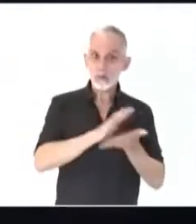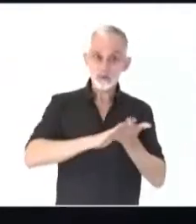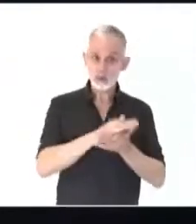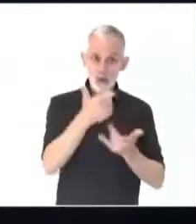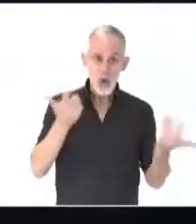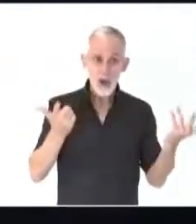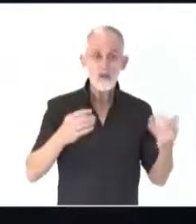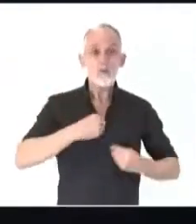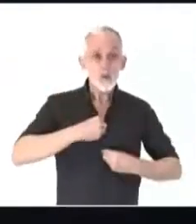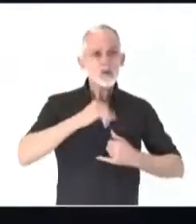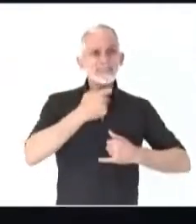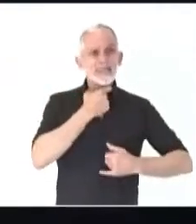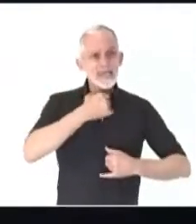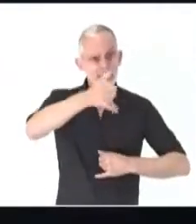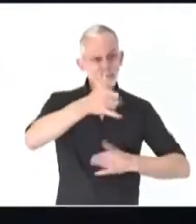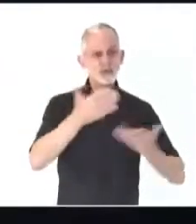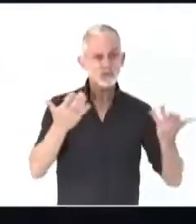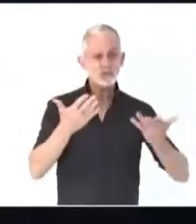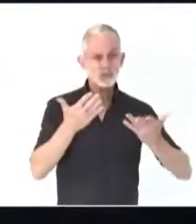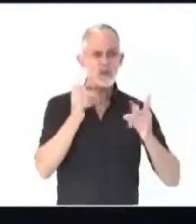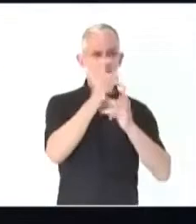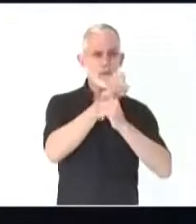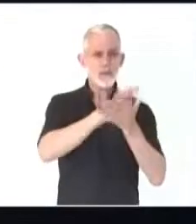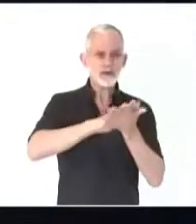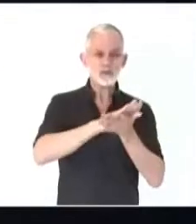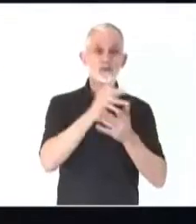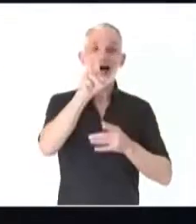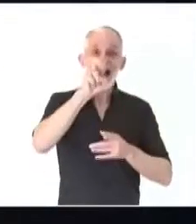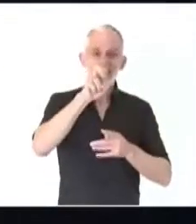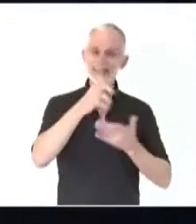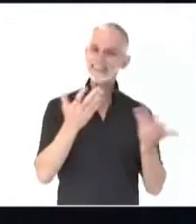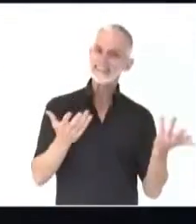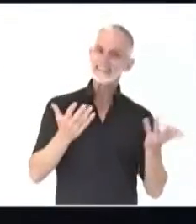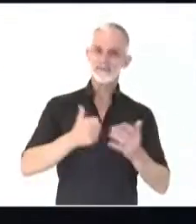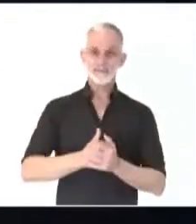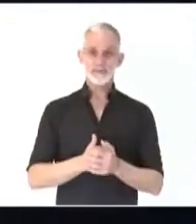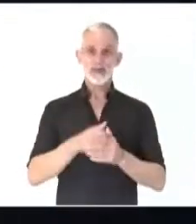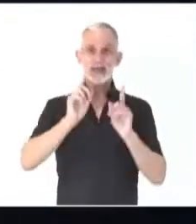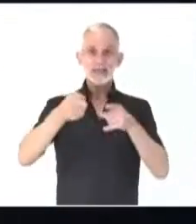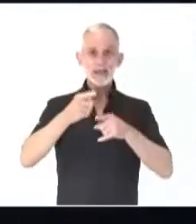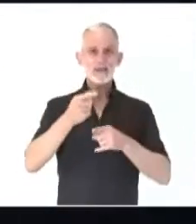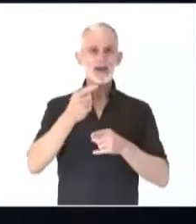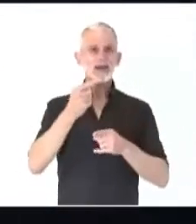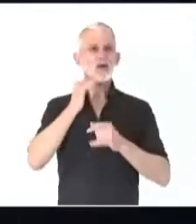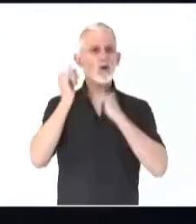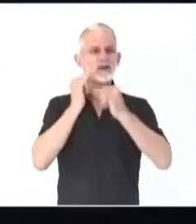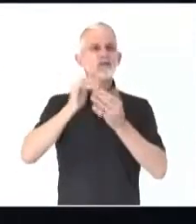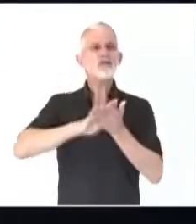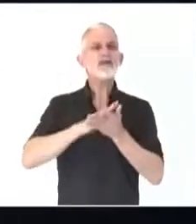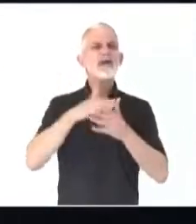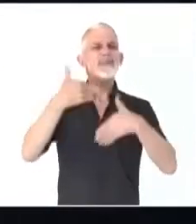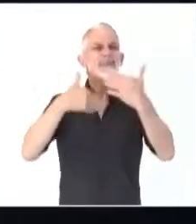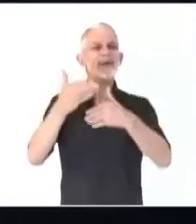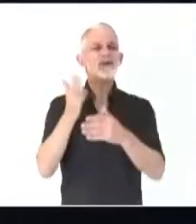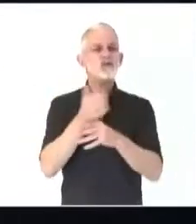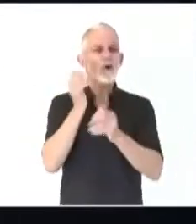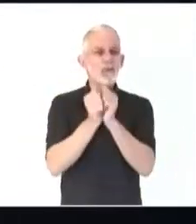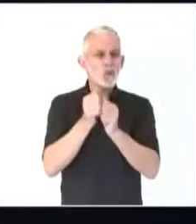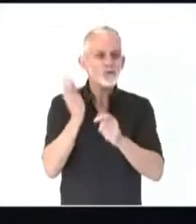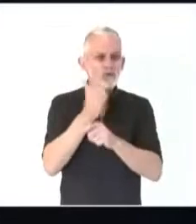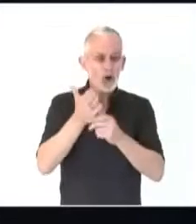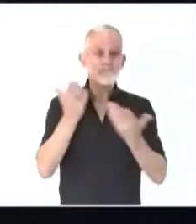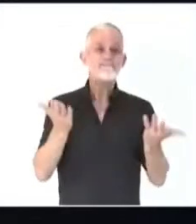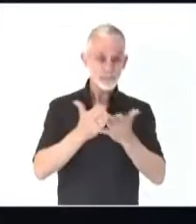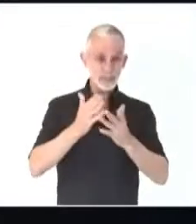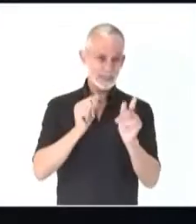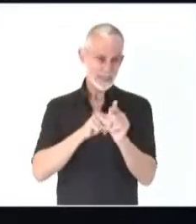voluntad de resolverlo. Sí tienen la voluntad de resolver otros problemas. Este, evidentemente, no. Y después quiero hablar, como dije, de desarrollo productivo en el poco tiempo que me quede, porque